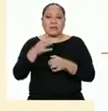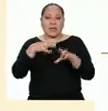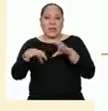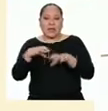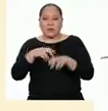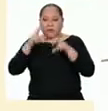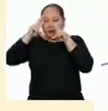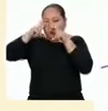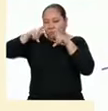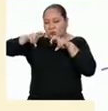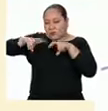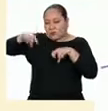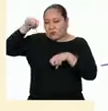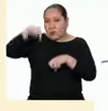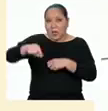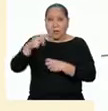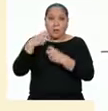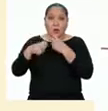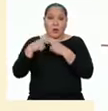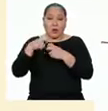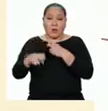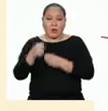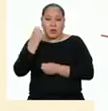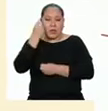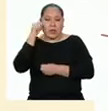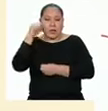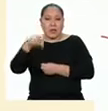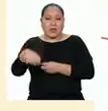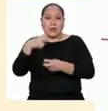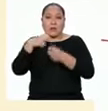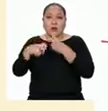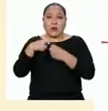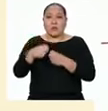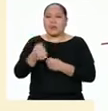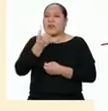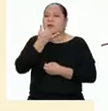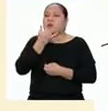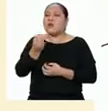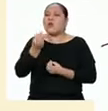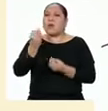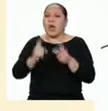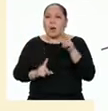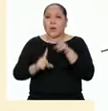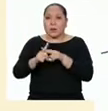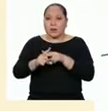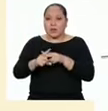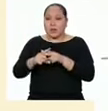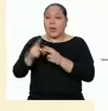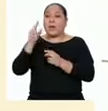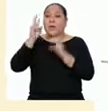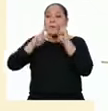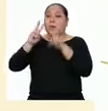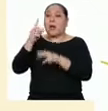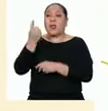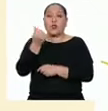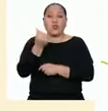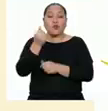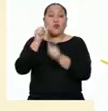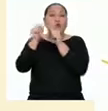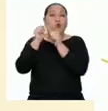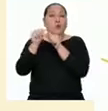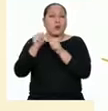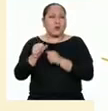un análisis del problema, entender el problema, sus causas y obtener cifras. Eso suena que hay